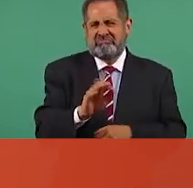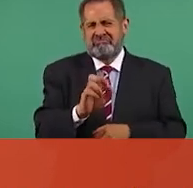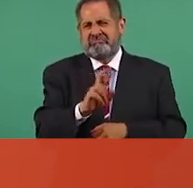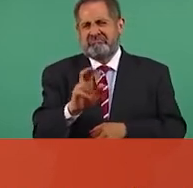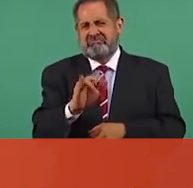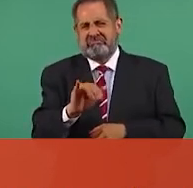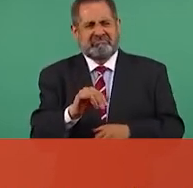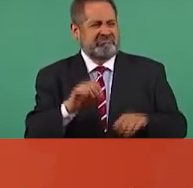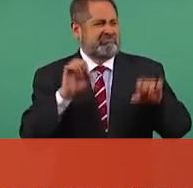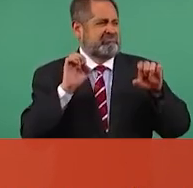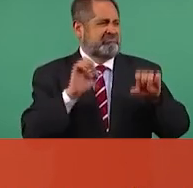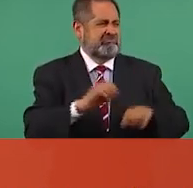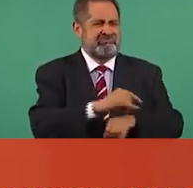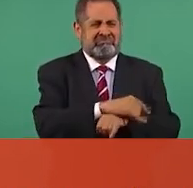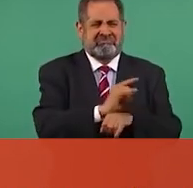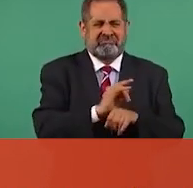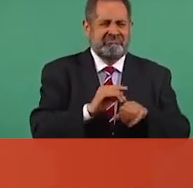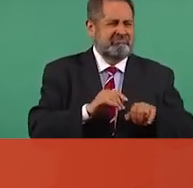para ir